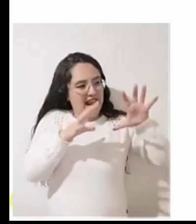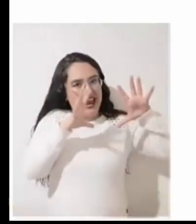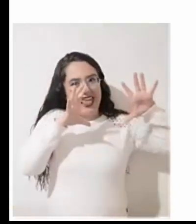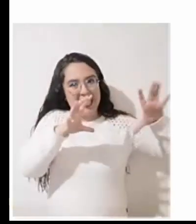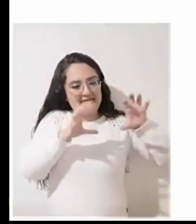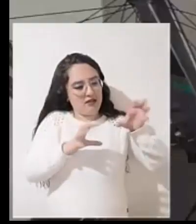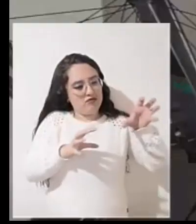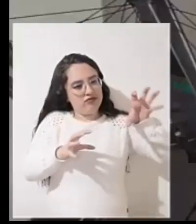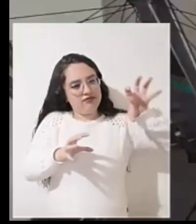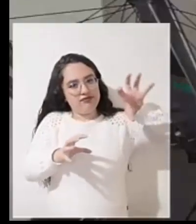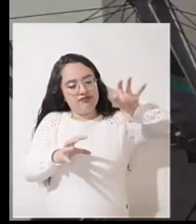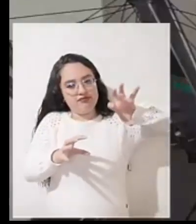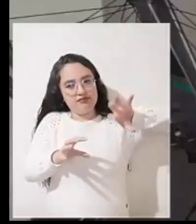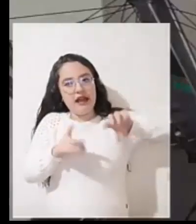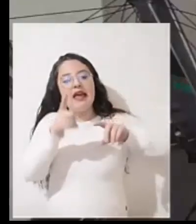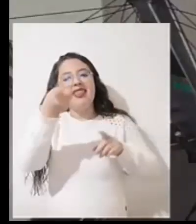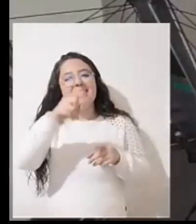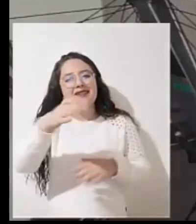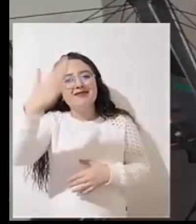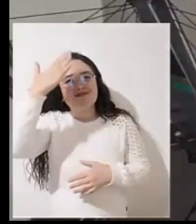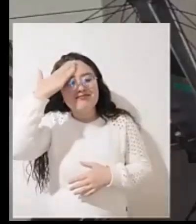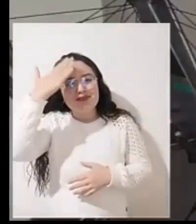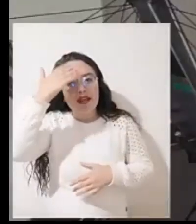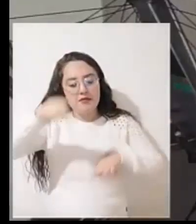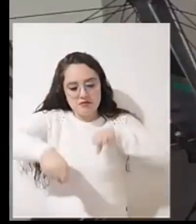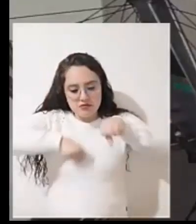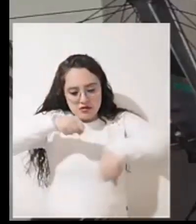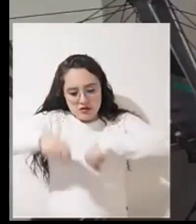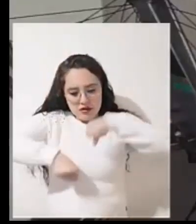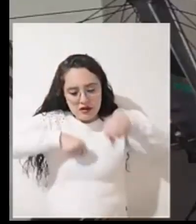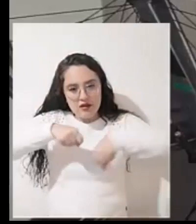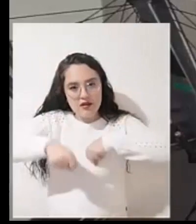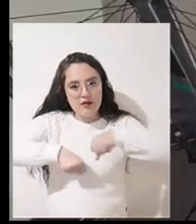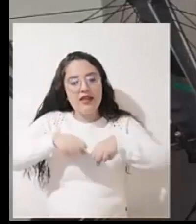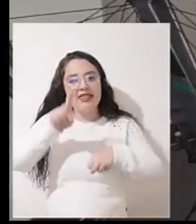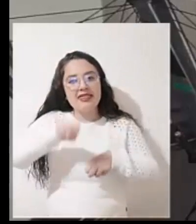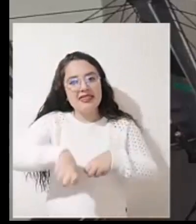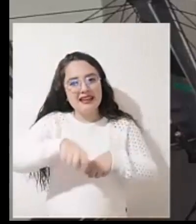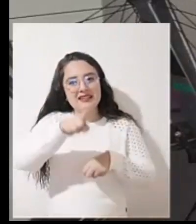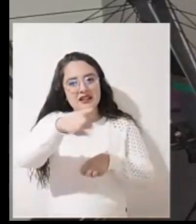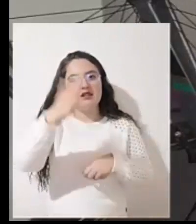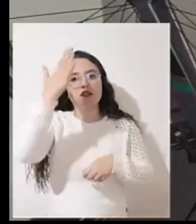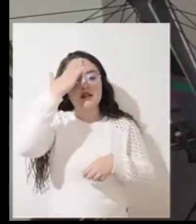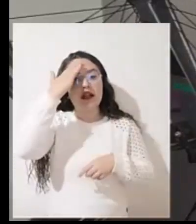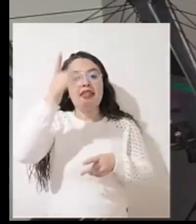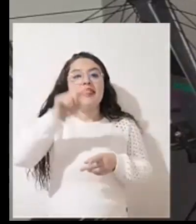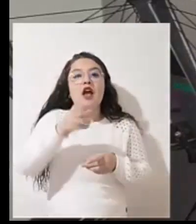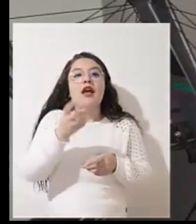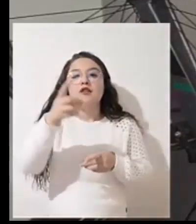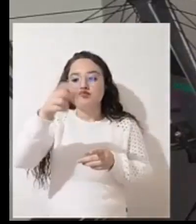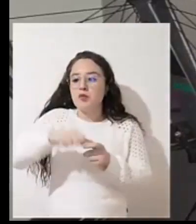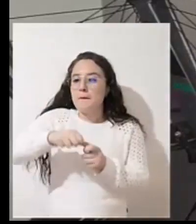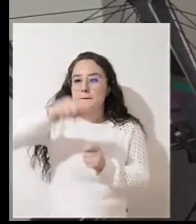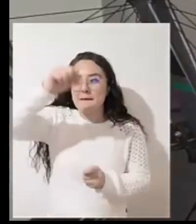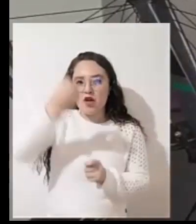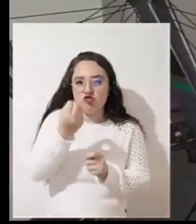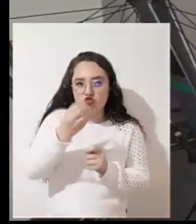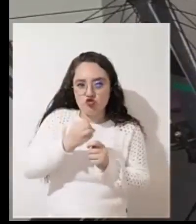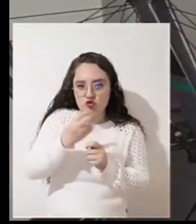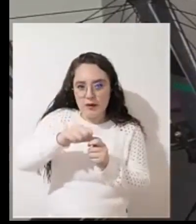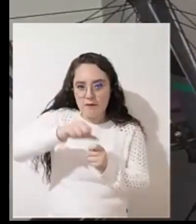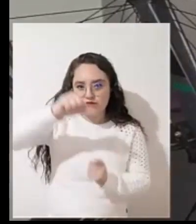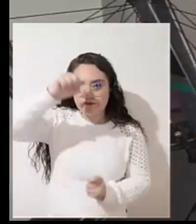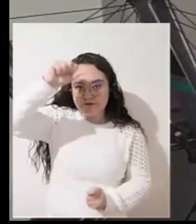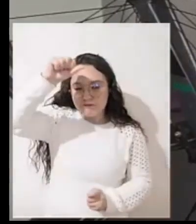grande. Para realizar los cálculos con nuestras bicicletas, los datos que necesitamos los podemos tomar con un metro